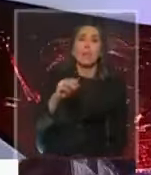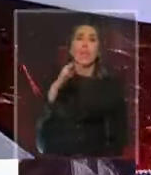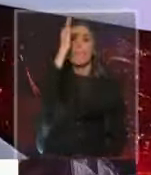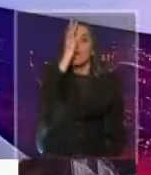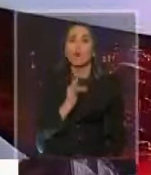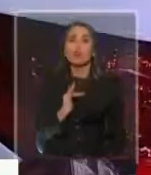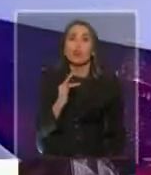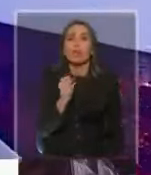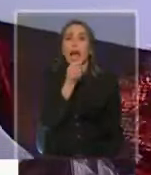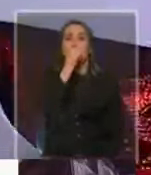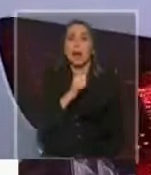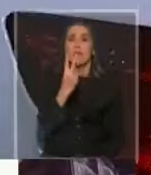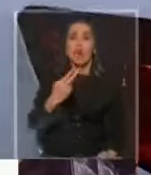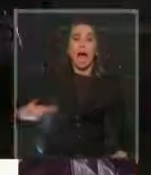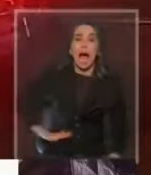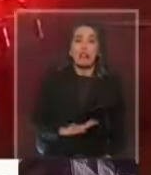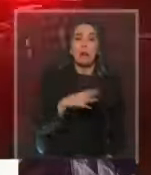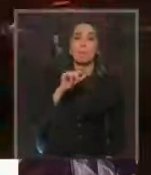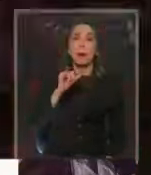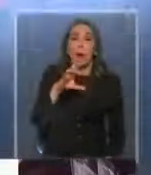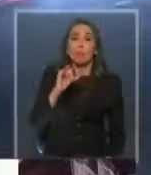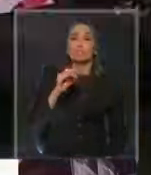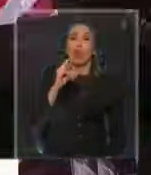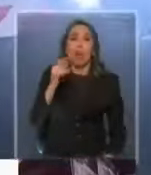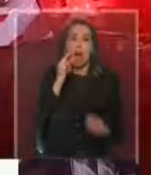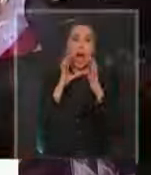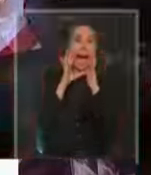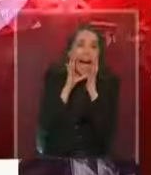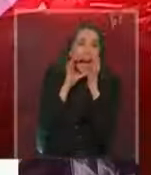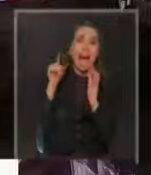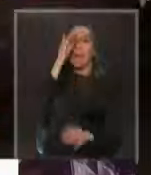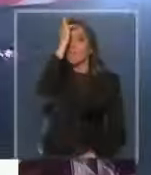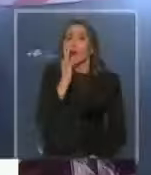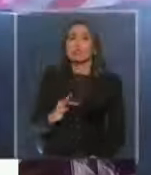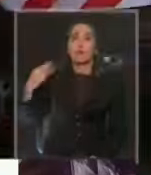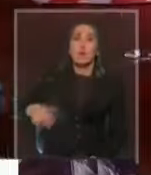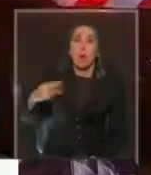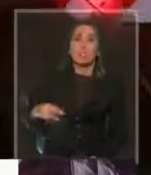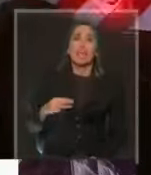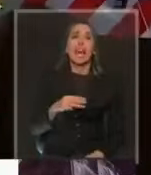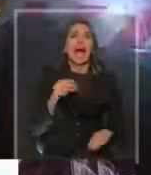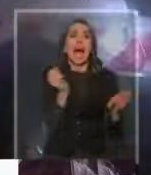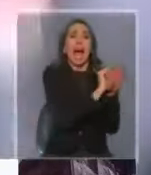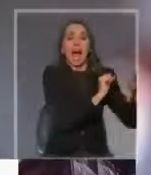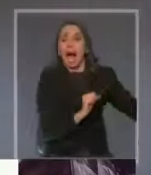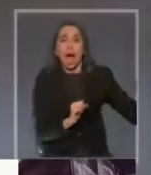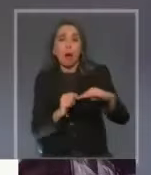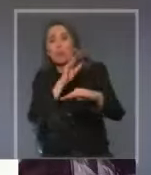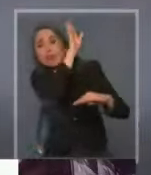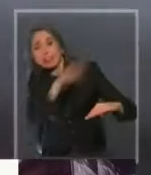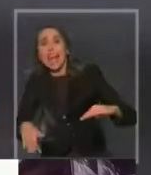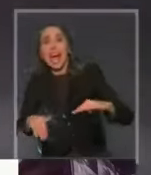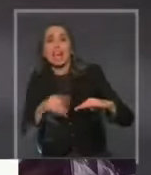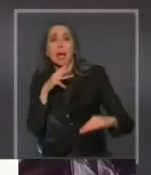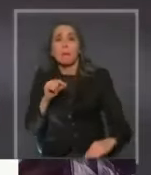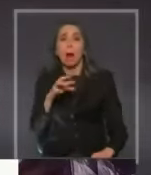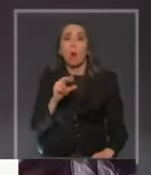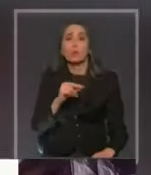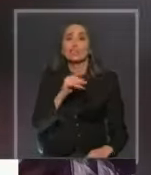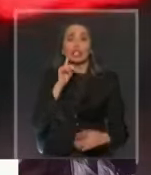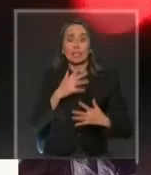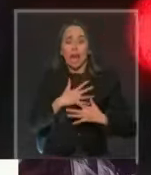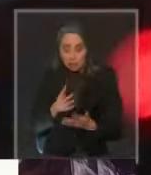Pedro! ¡Es Mauricio Díaz! ¡Funcionario! ¡Traigan el carro! ¡Mauricio, se nos está